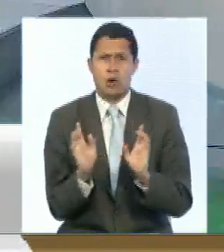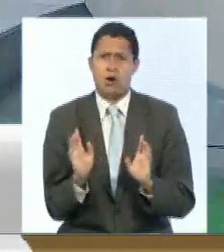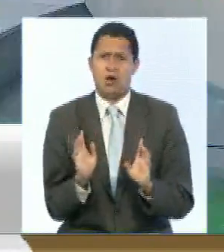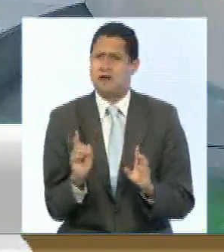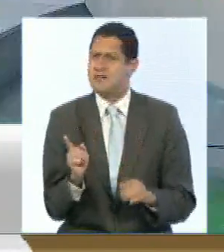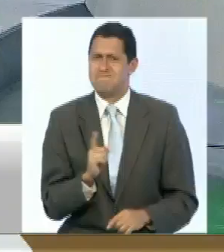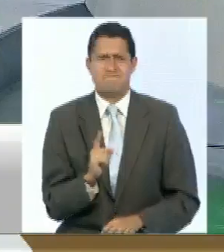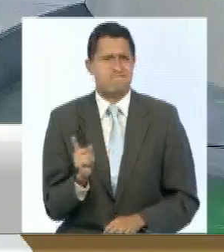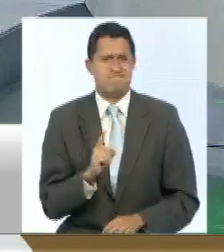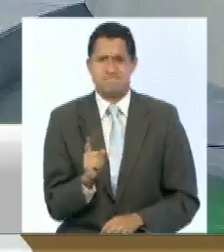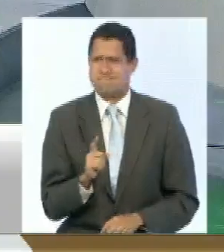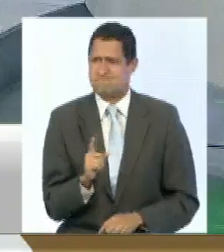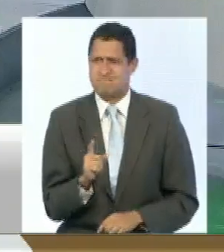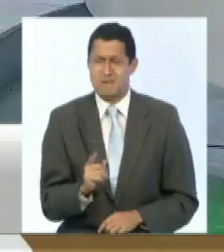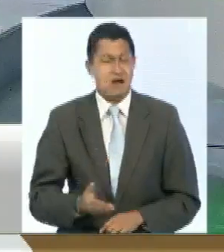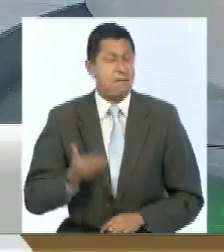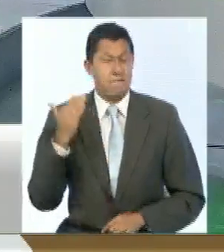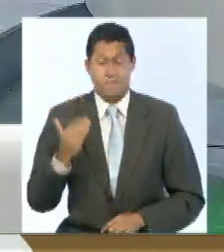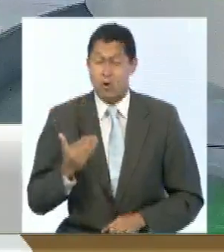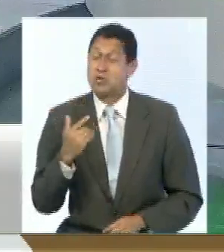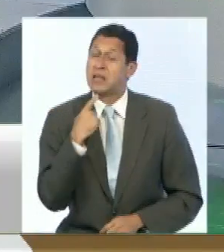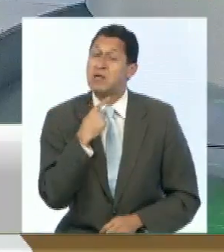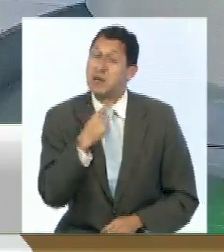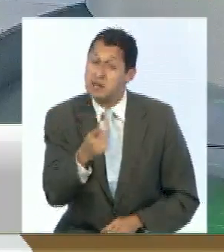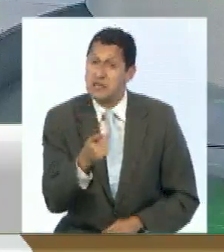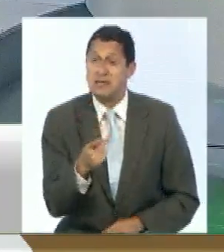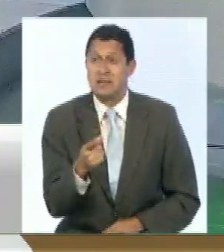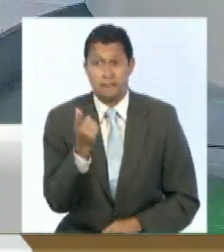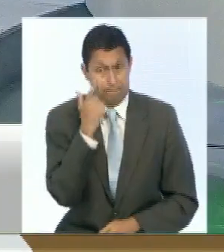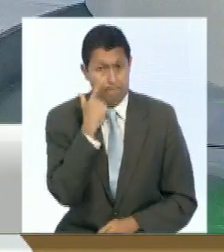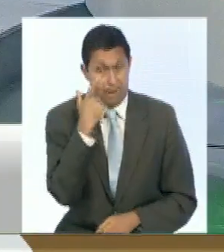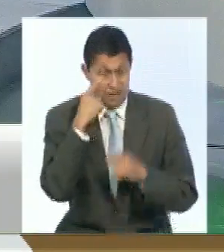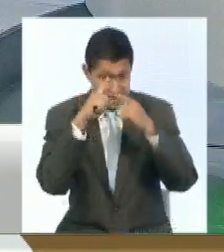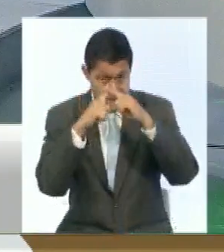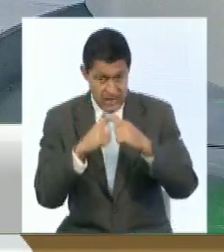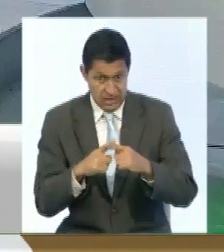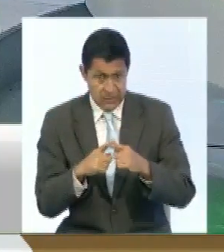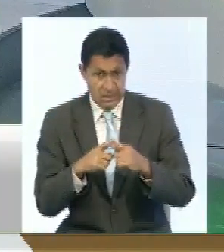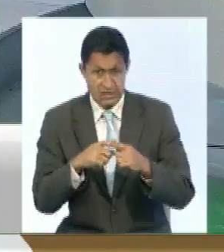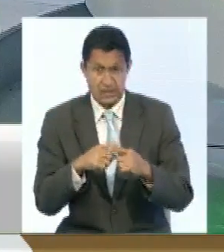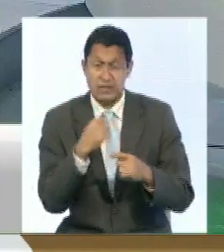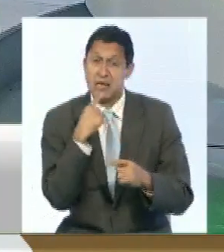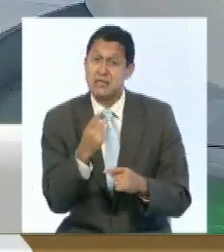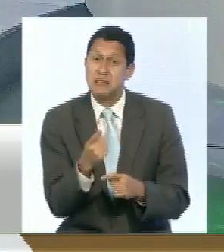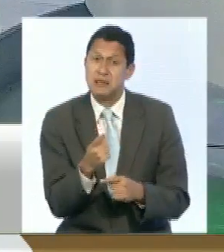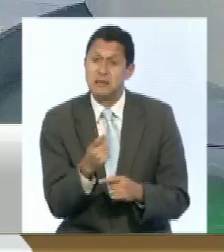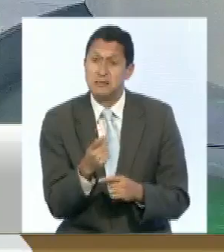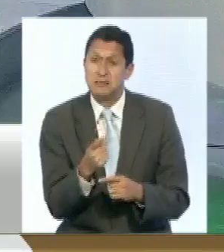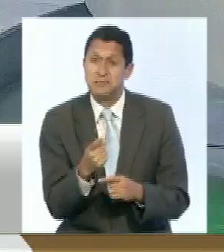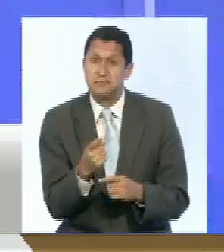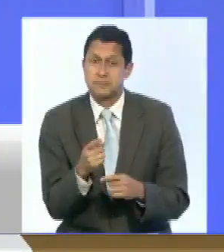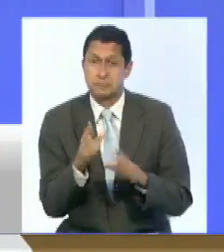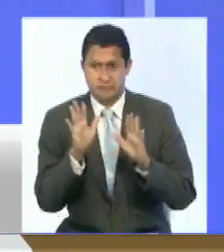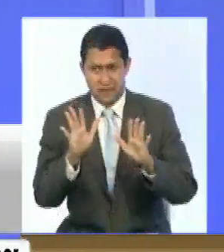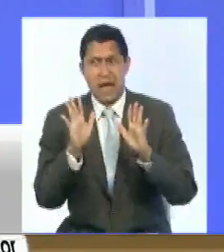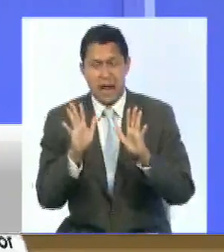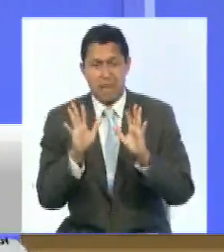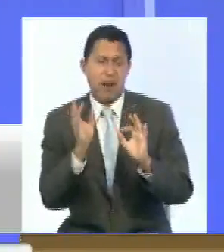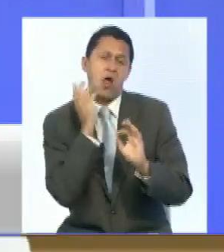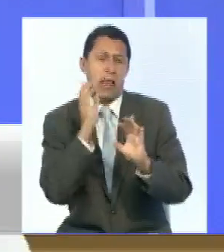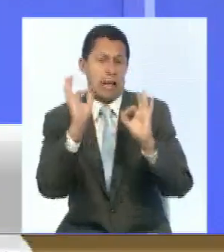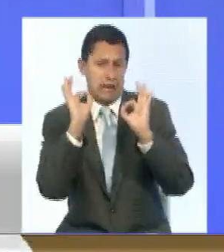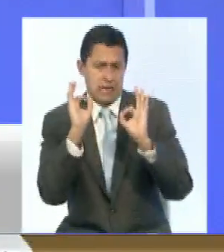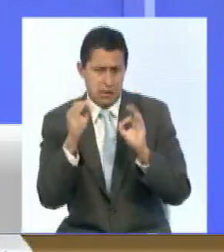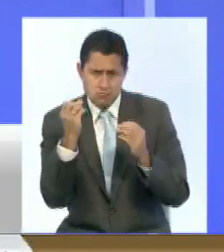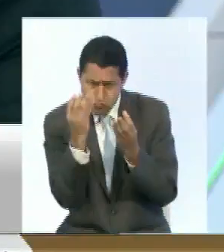totalmente importantísimo lo que dice porque incluso mira la estadística que se acaba de mencionar que incluso claras son la calidad pero